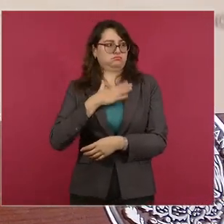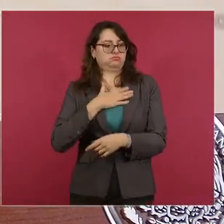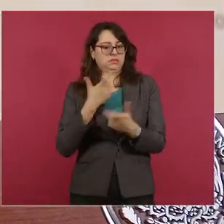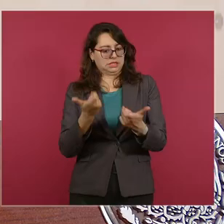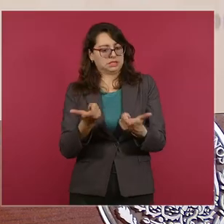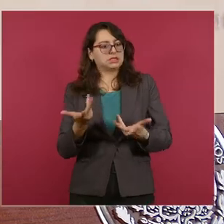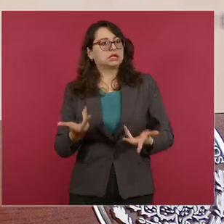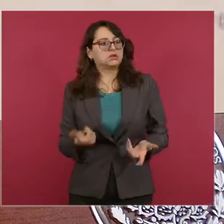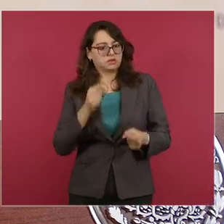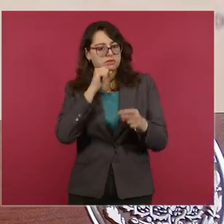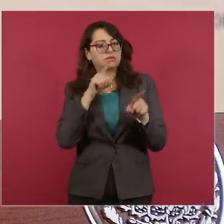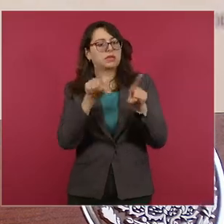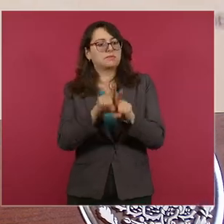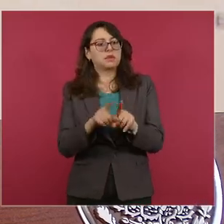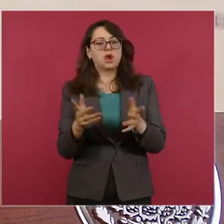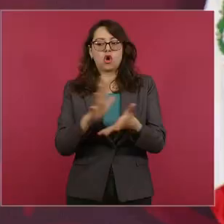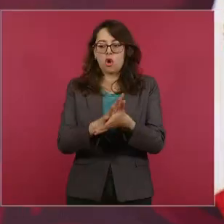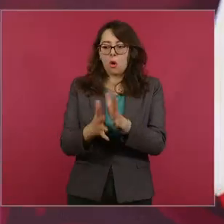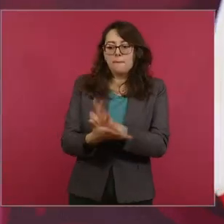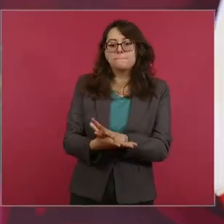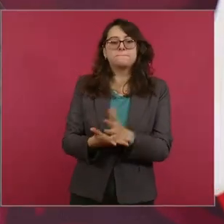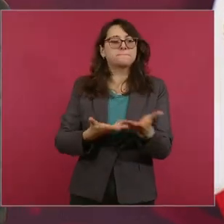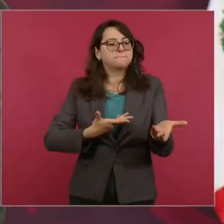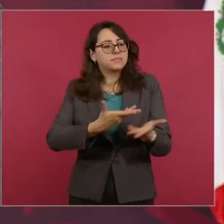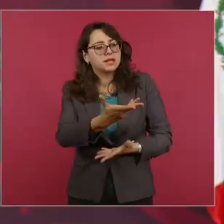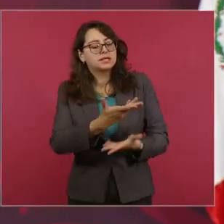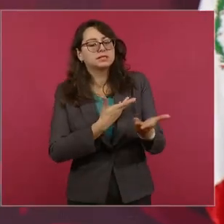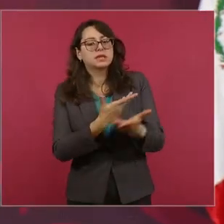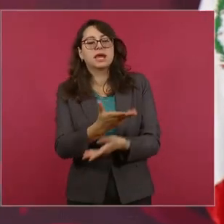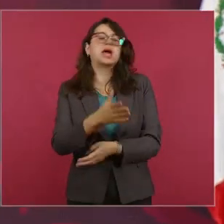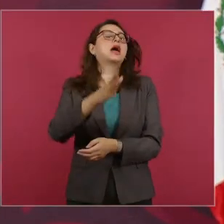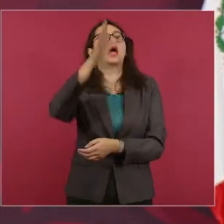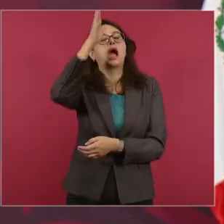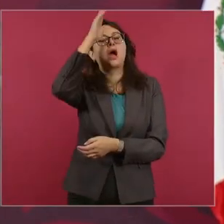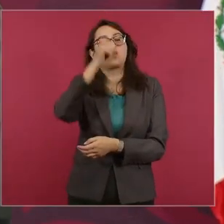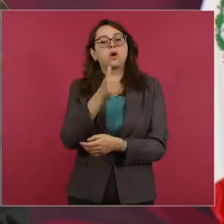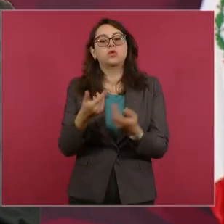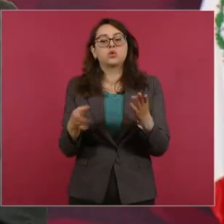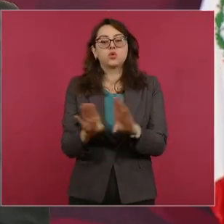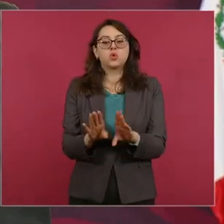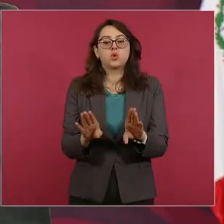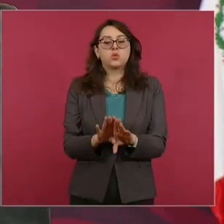de la complicidad de los gobernantes,